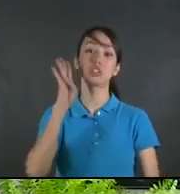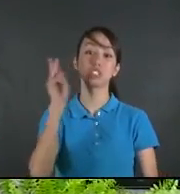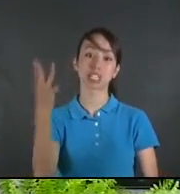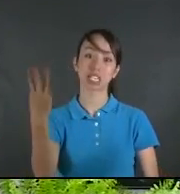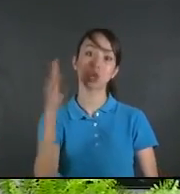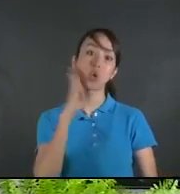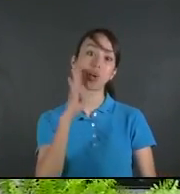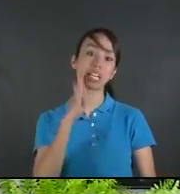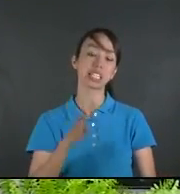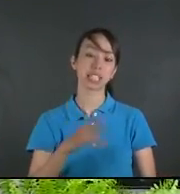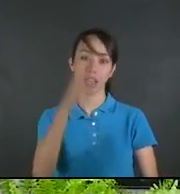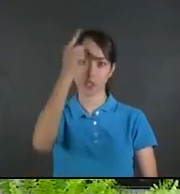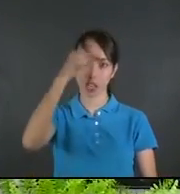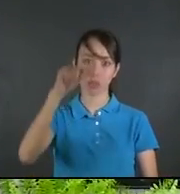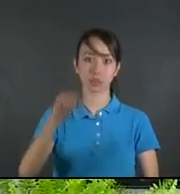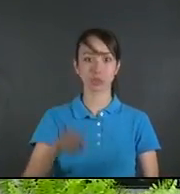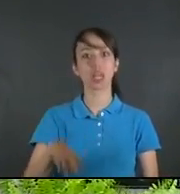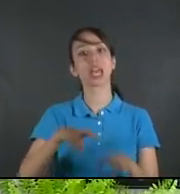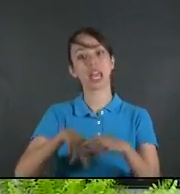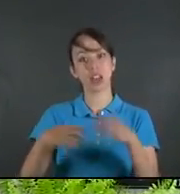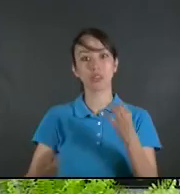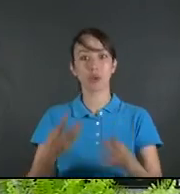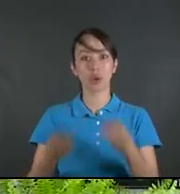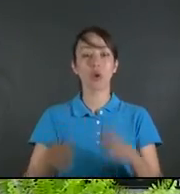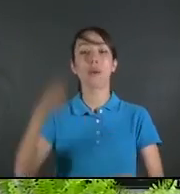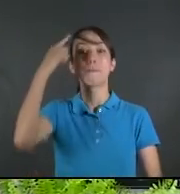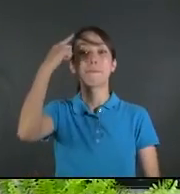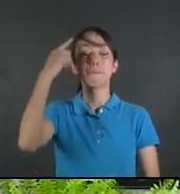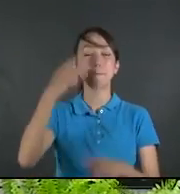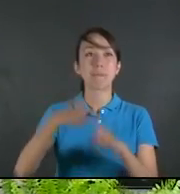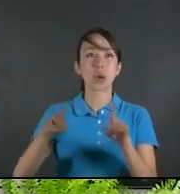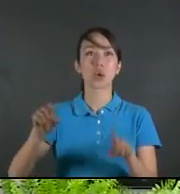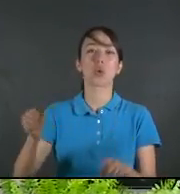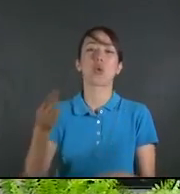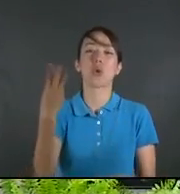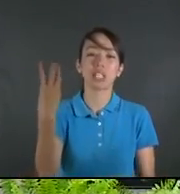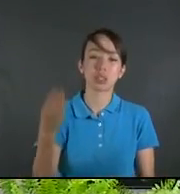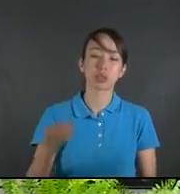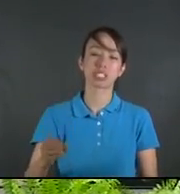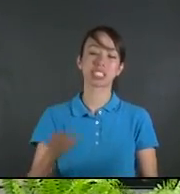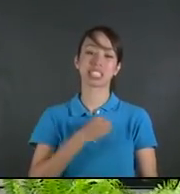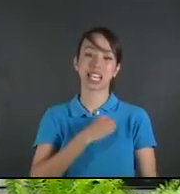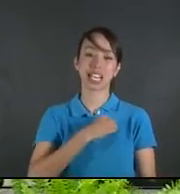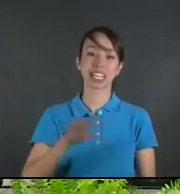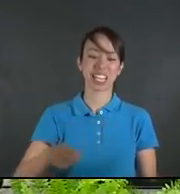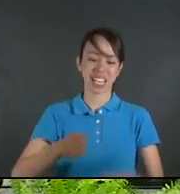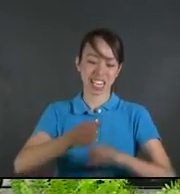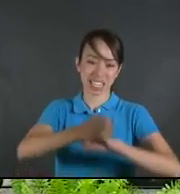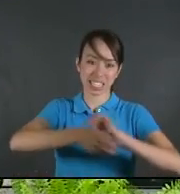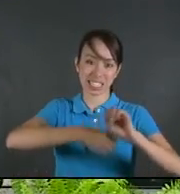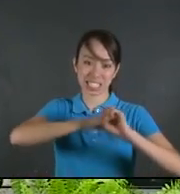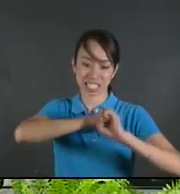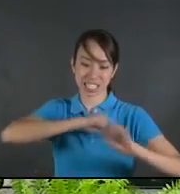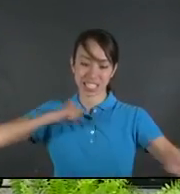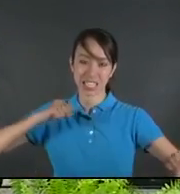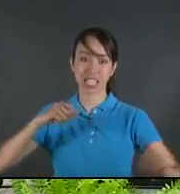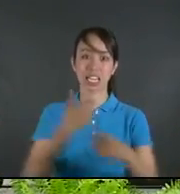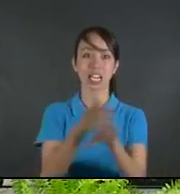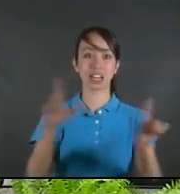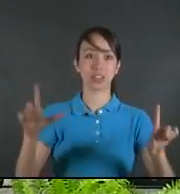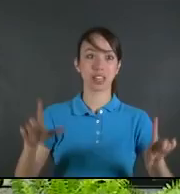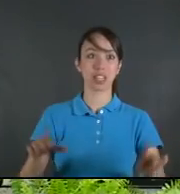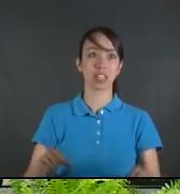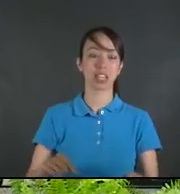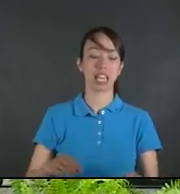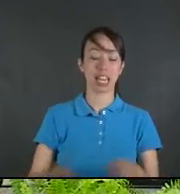fuego pero cuántos quieren Cuántos quieren que les quiten las amarras en el horno